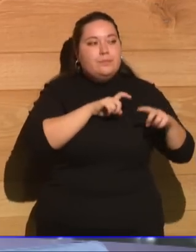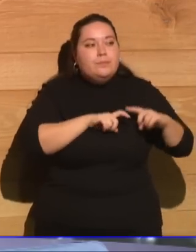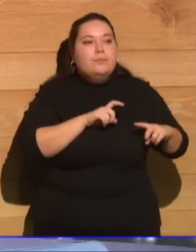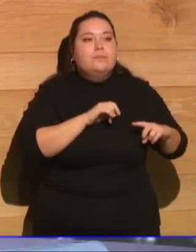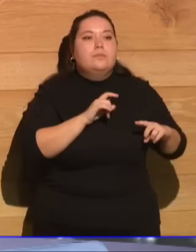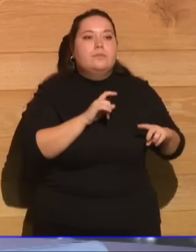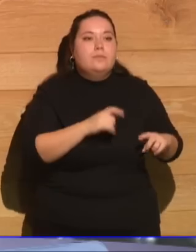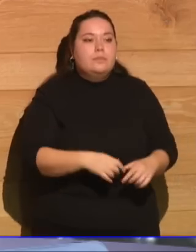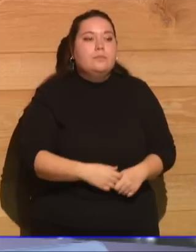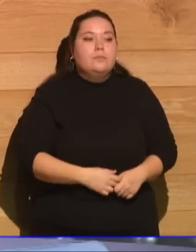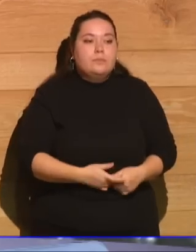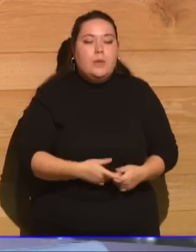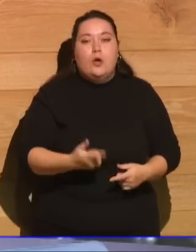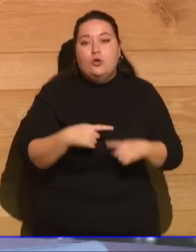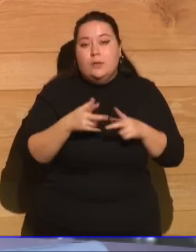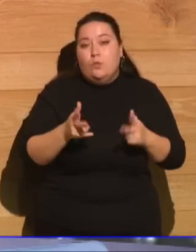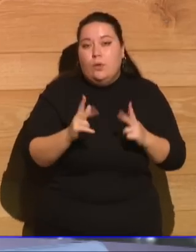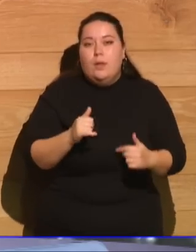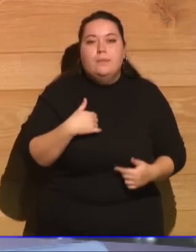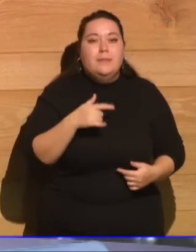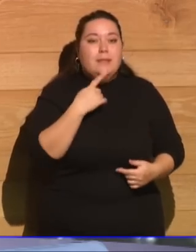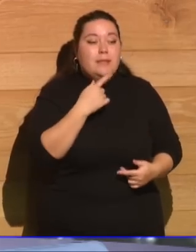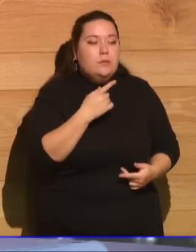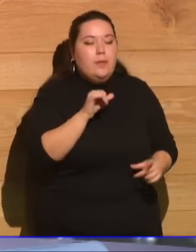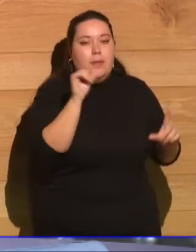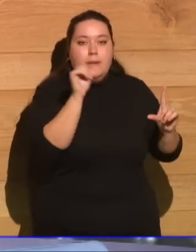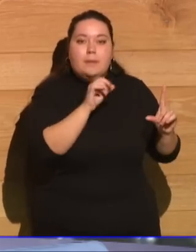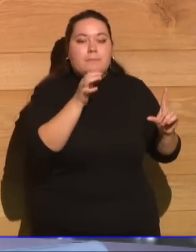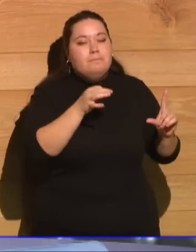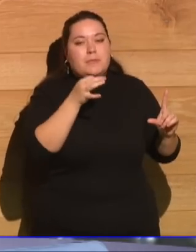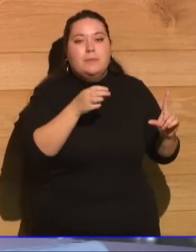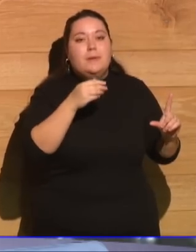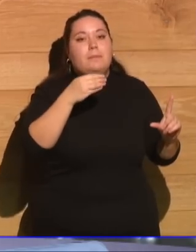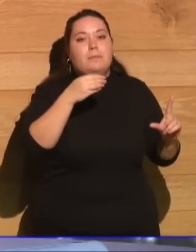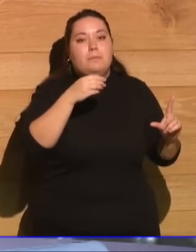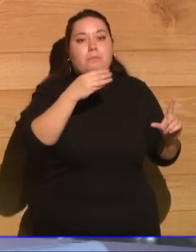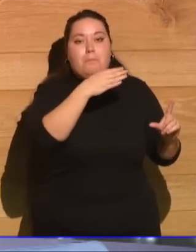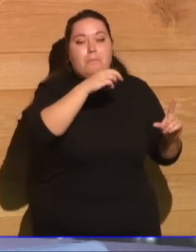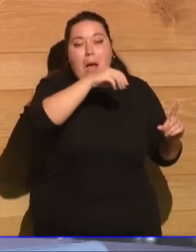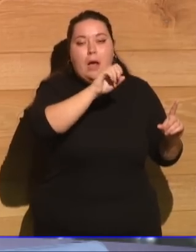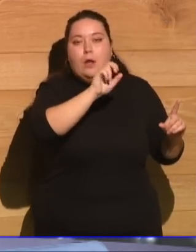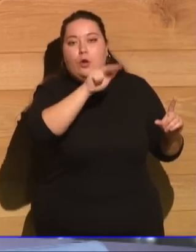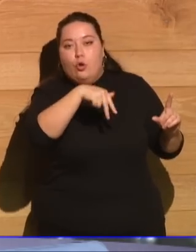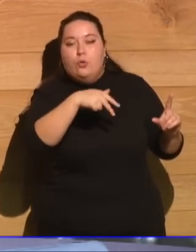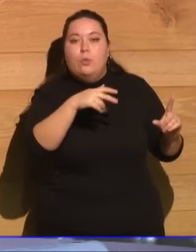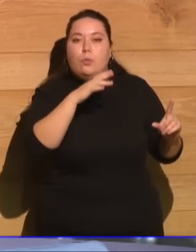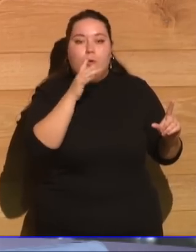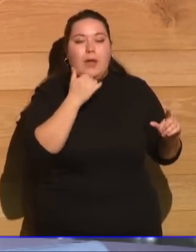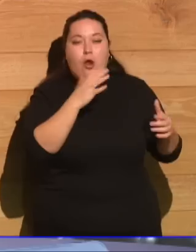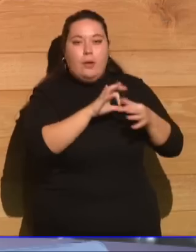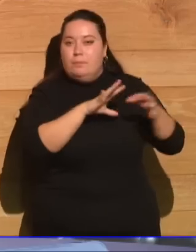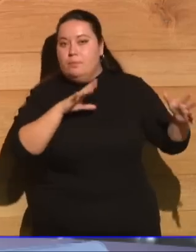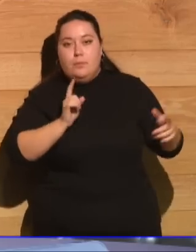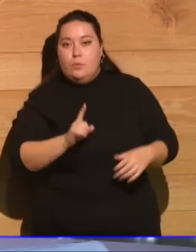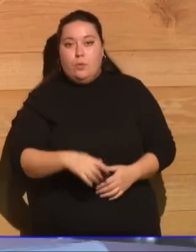autorizar ciclos, siempre sacaba de esa filmografía Baxi Malone, porque consideraba que no tenía que ver con su obra. Es verdad. No